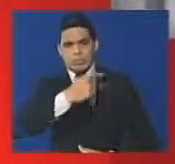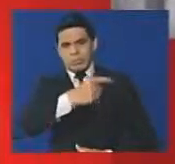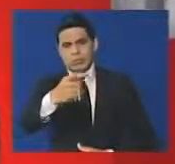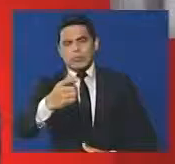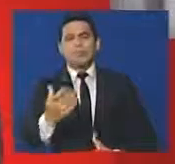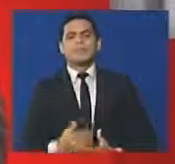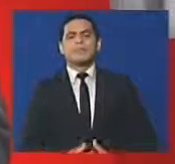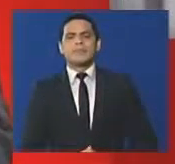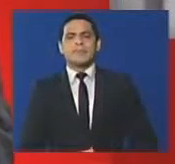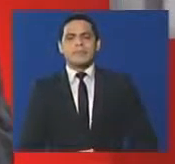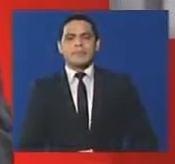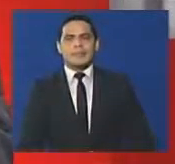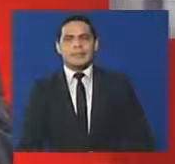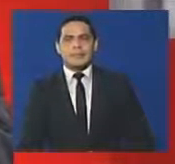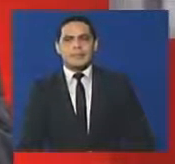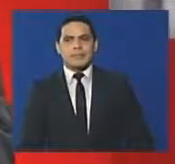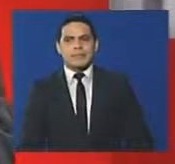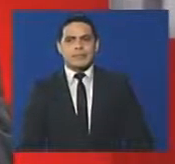venimos.